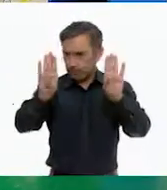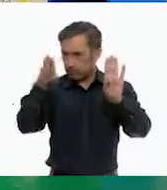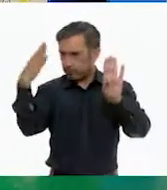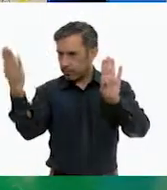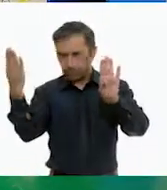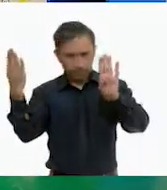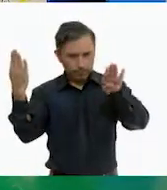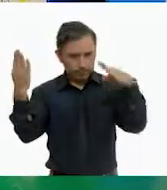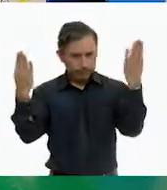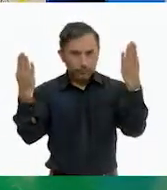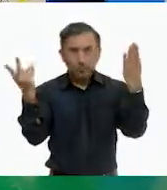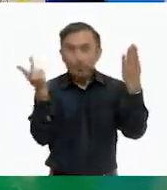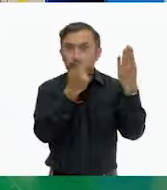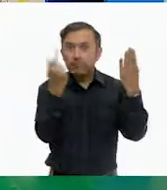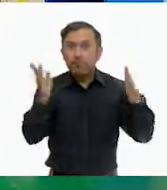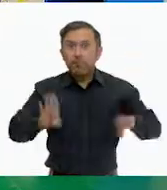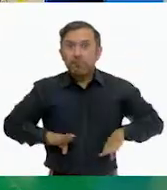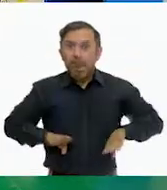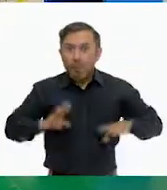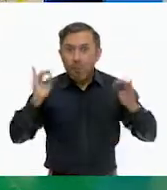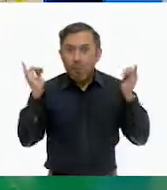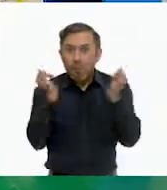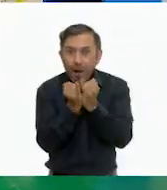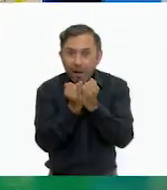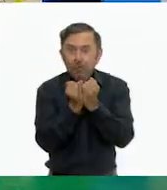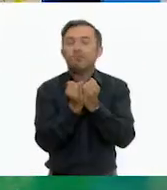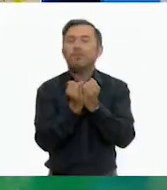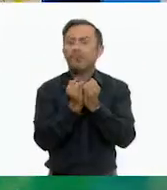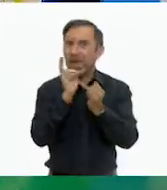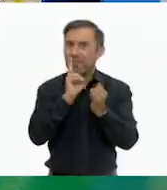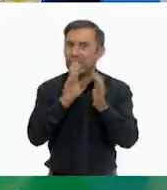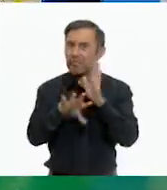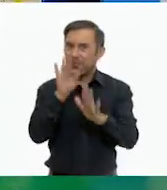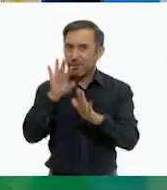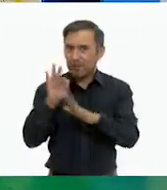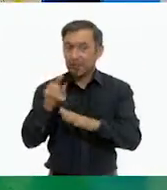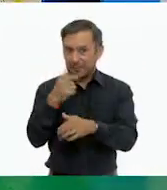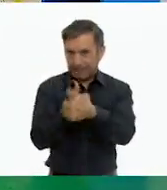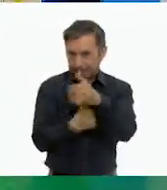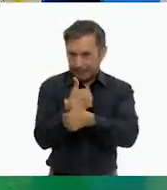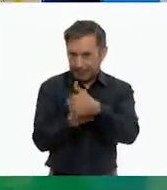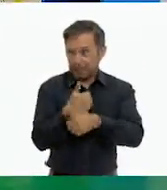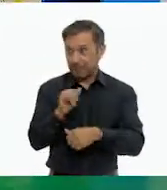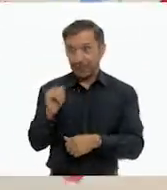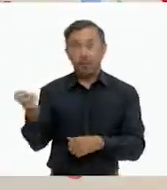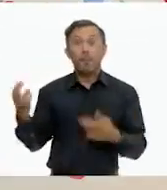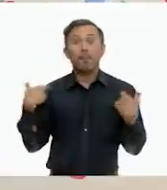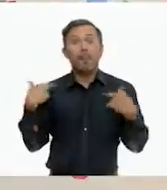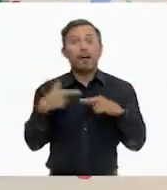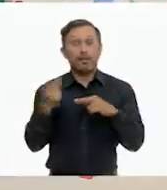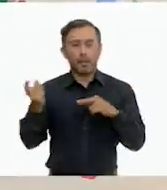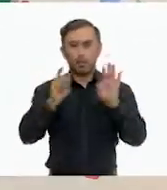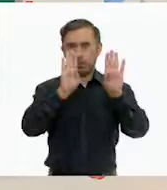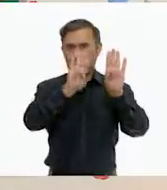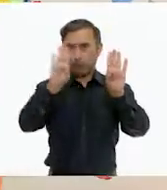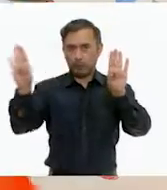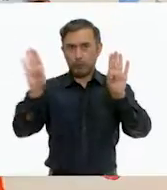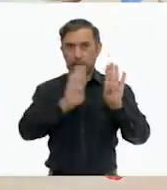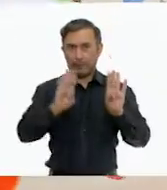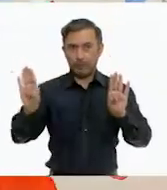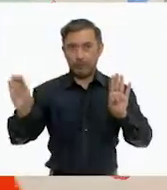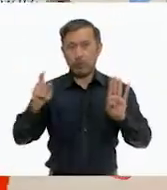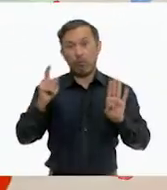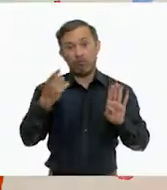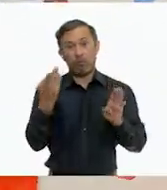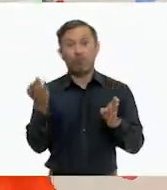los pares de tarjetas. Vamos así haciéndolo. Es. Mientras la maestra los acomoda, porque los tiene que voltear. ¿Se acuerdan